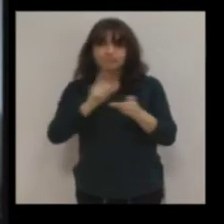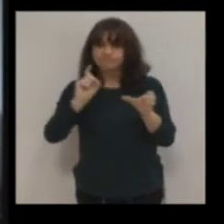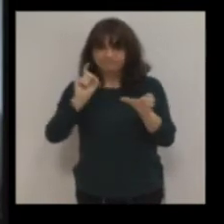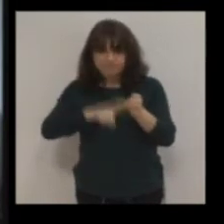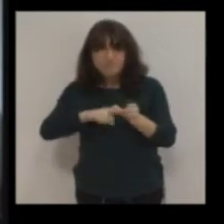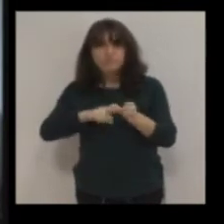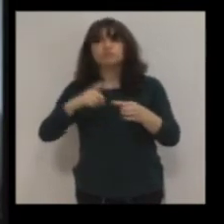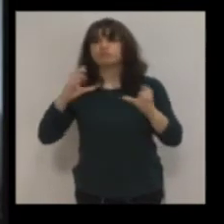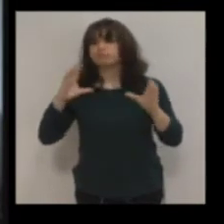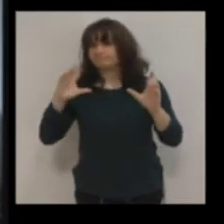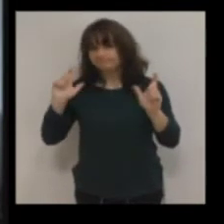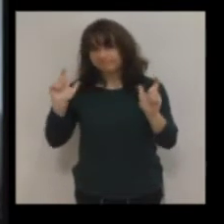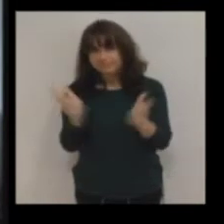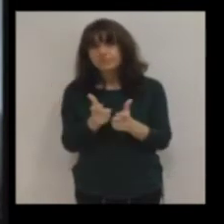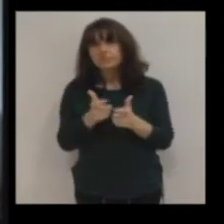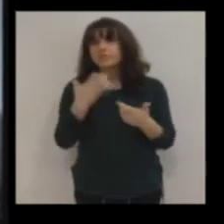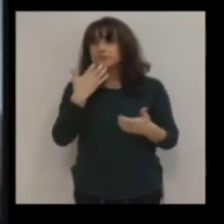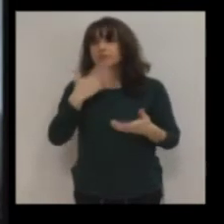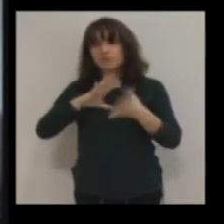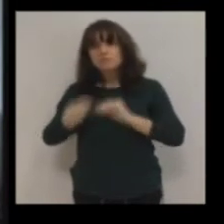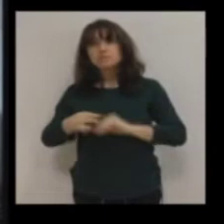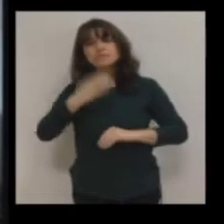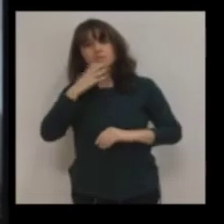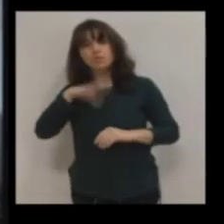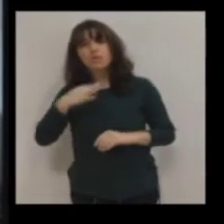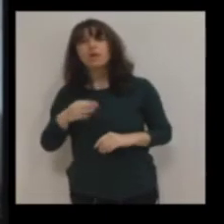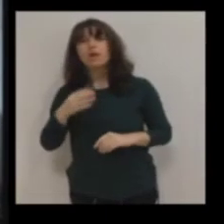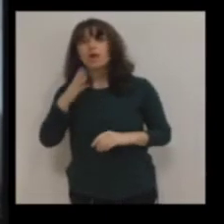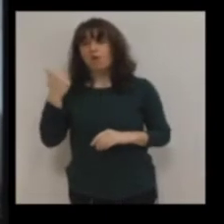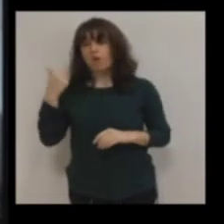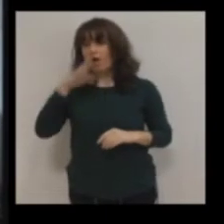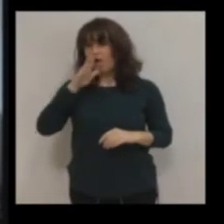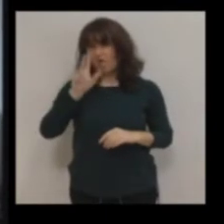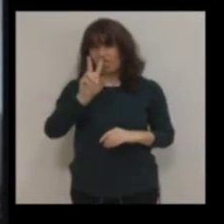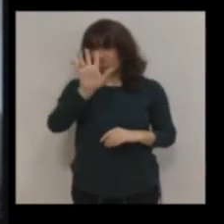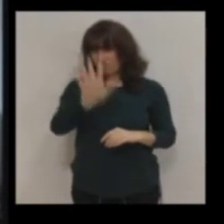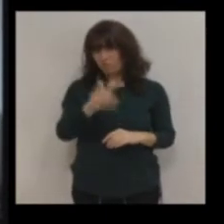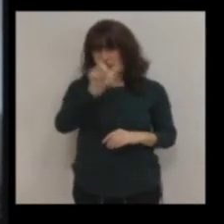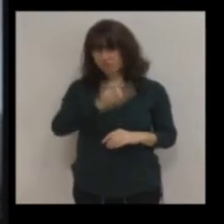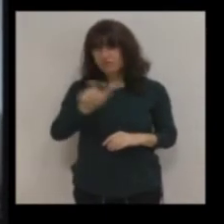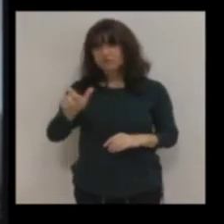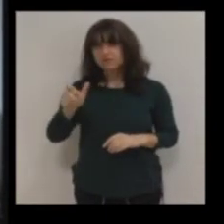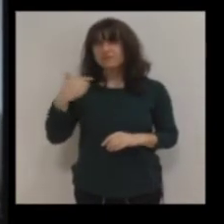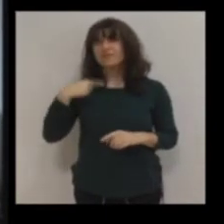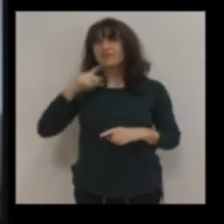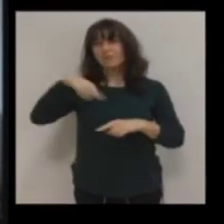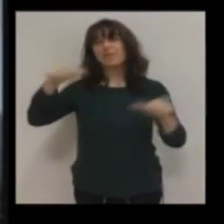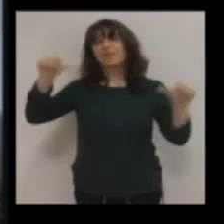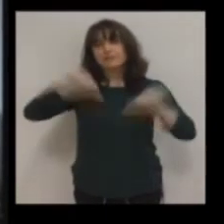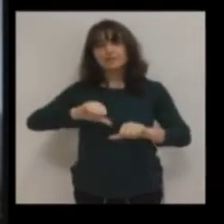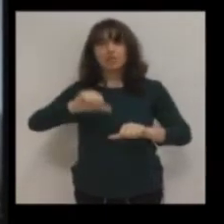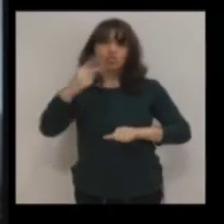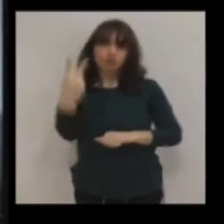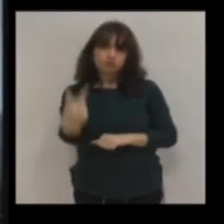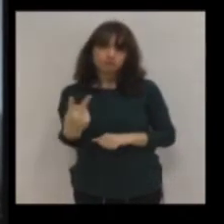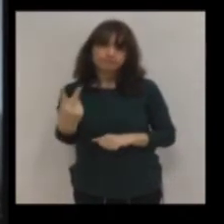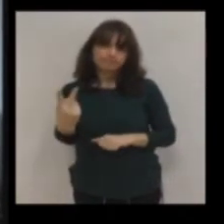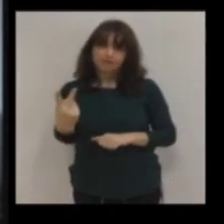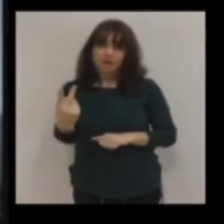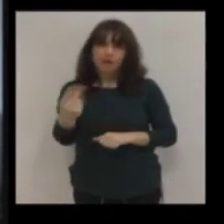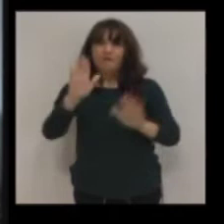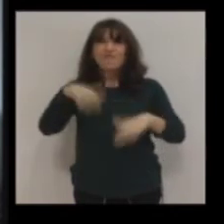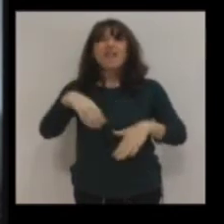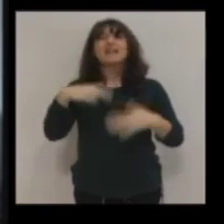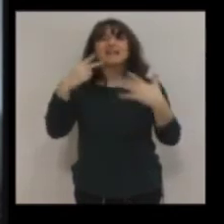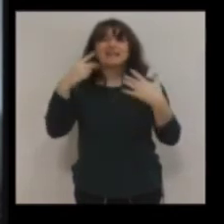esos juzgados. Y hoy, por ejemplo, de los que eran 2 hay 5, que tras la crisis se suprimieron 2, o sea que hubo un momento en el que había